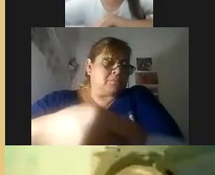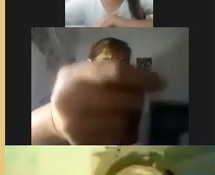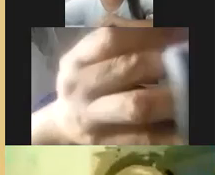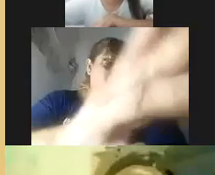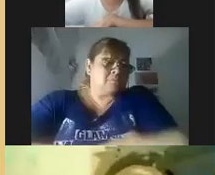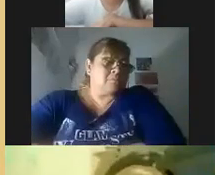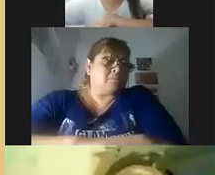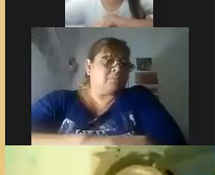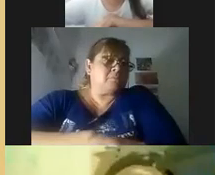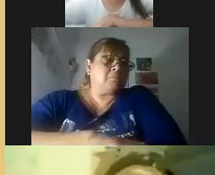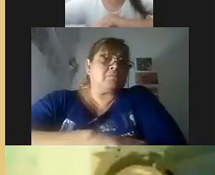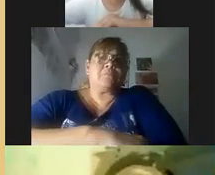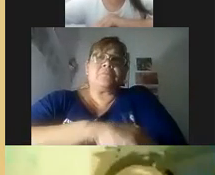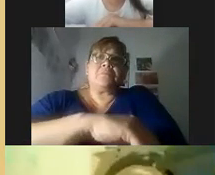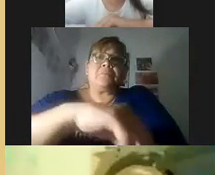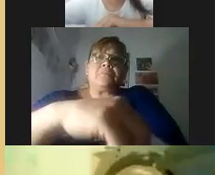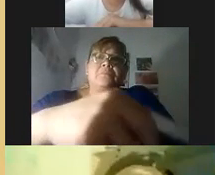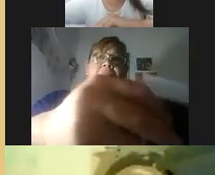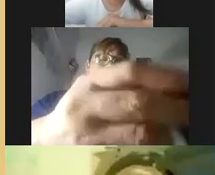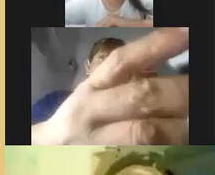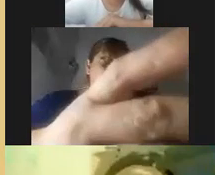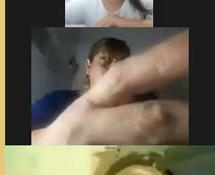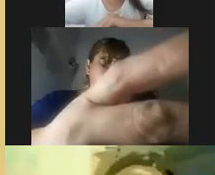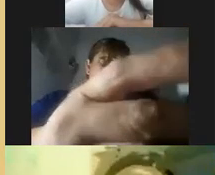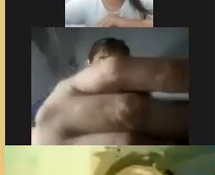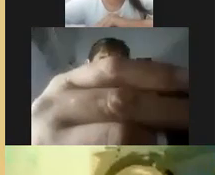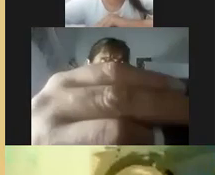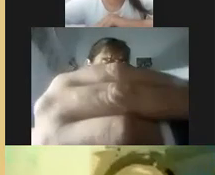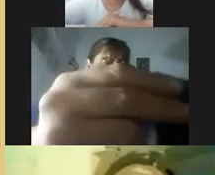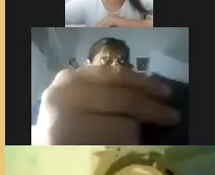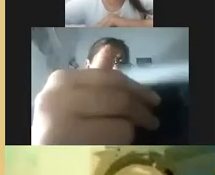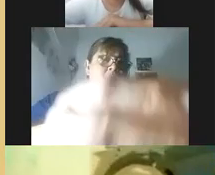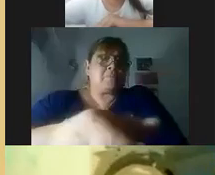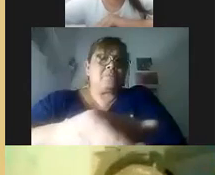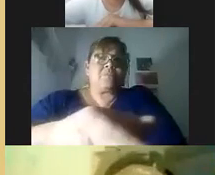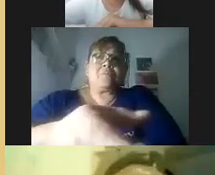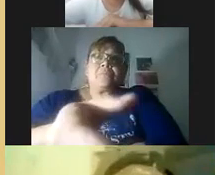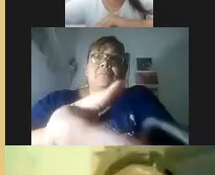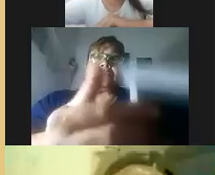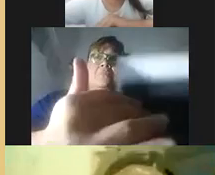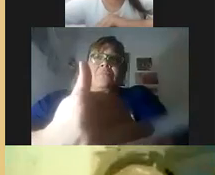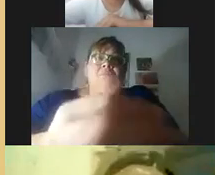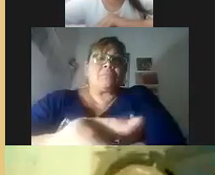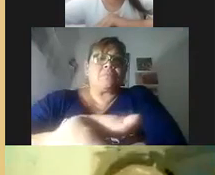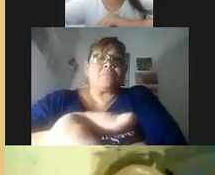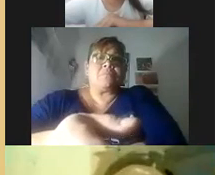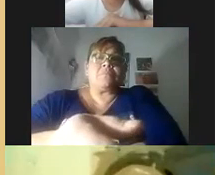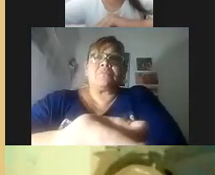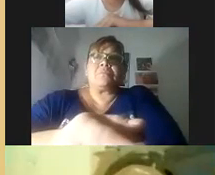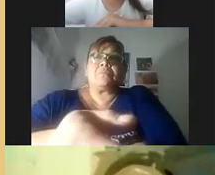acuerdan cómo se llamaba el tejido celular ese que podían encontrar dentro de los huesos y que no era